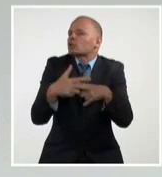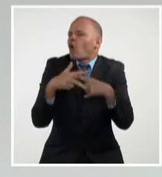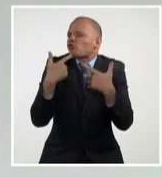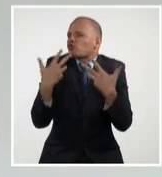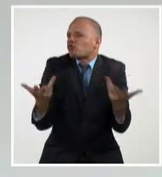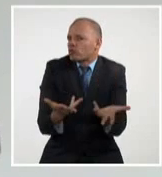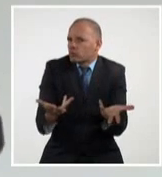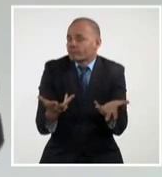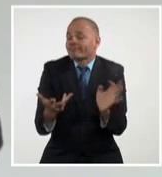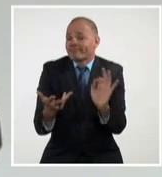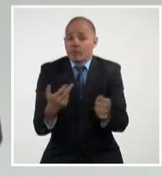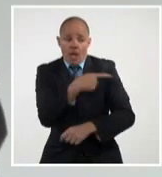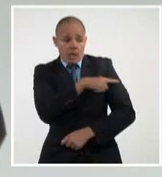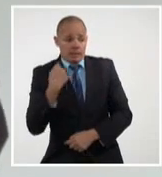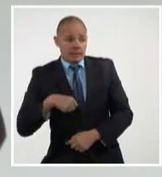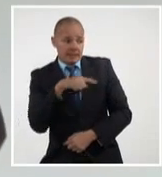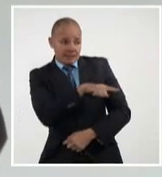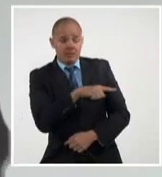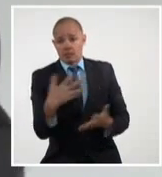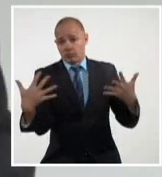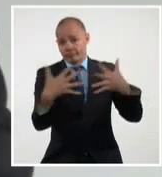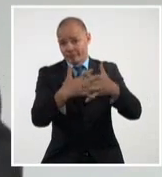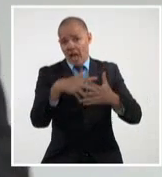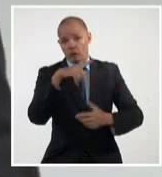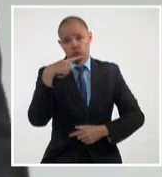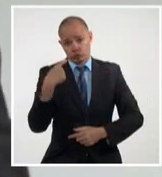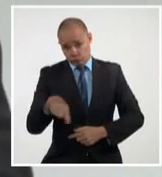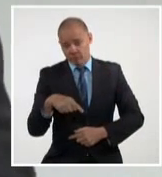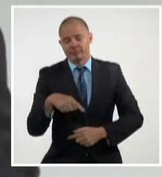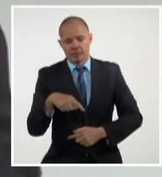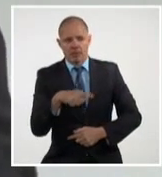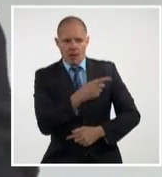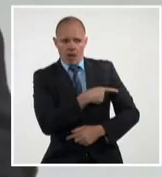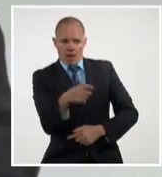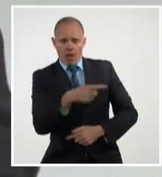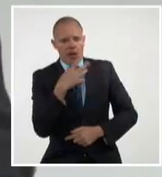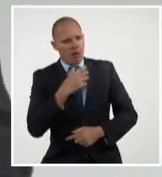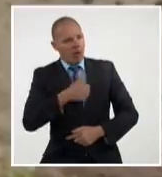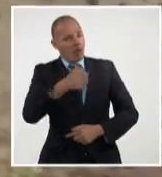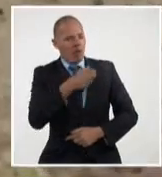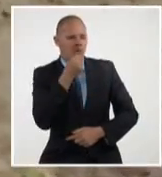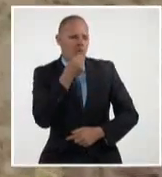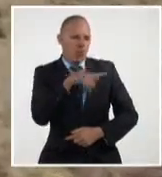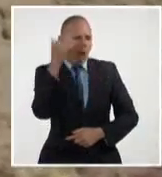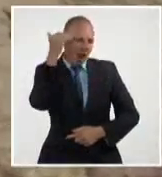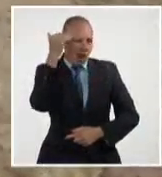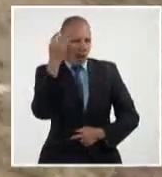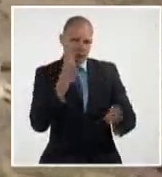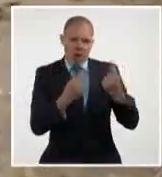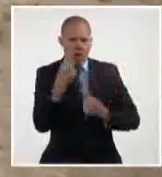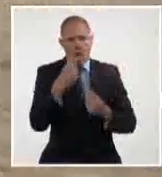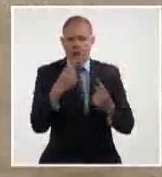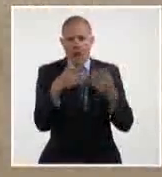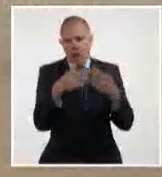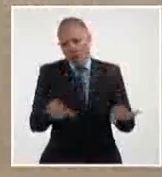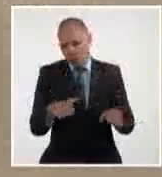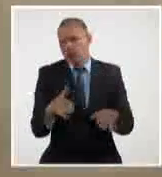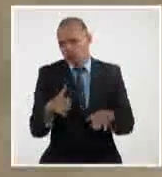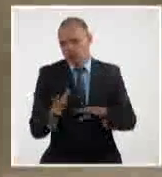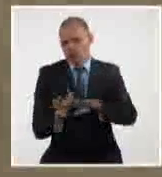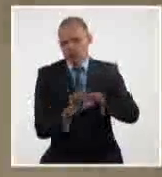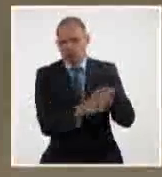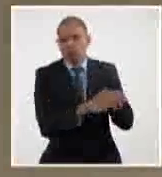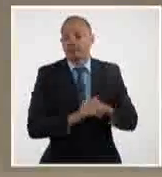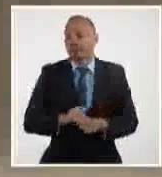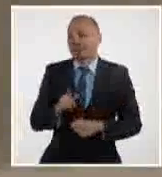estrecha relación con Rusia, reafirmada en los últimos días, puede desempeñar un gran papel. Para Estados Unidos, como cabeza de la